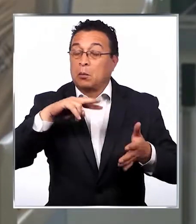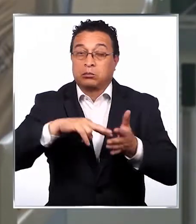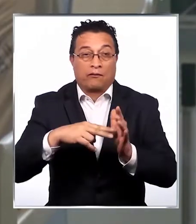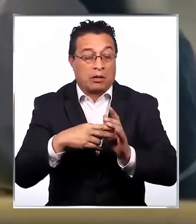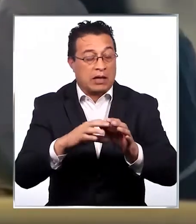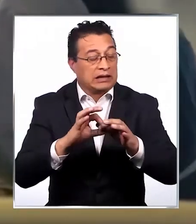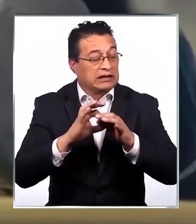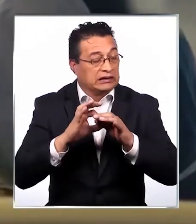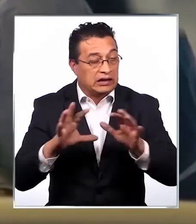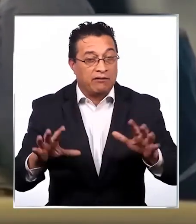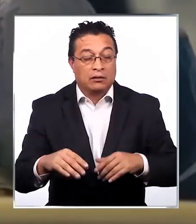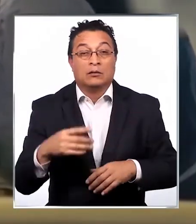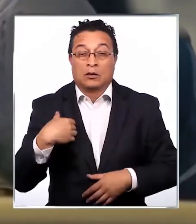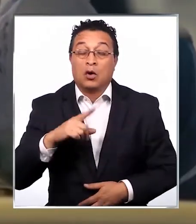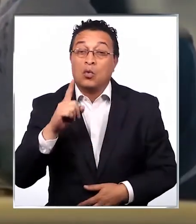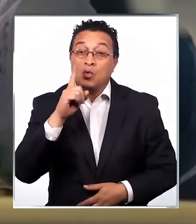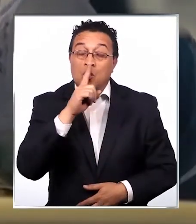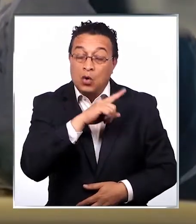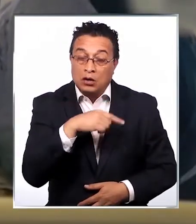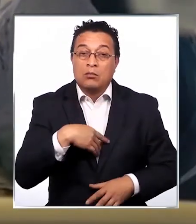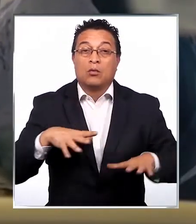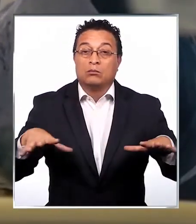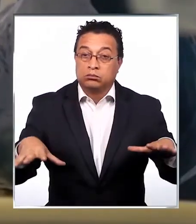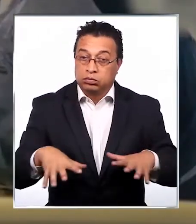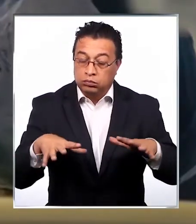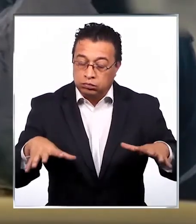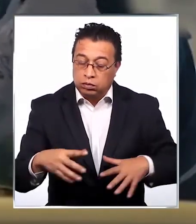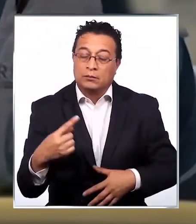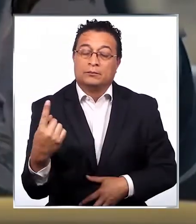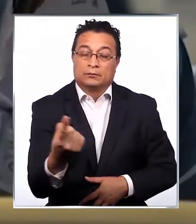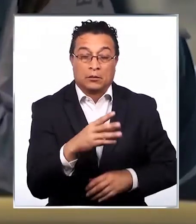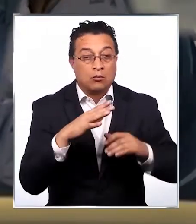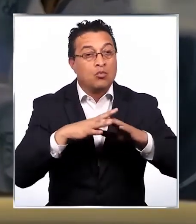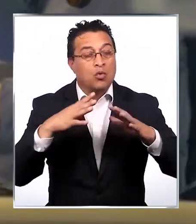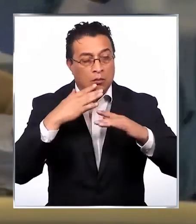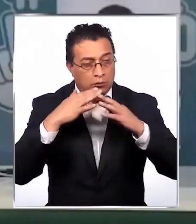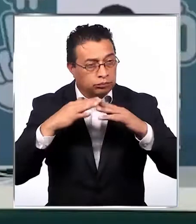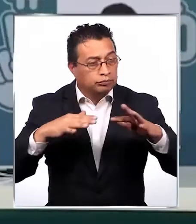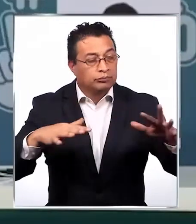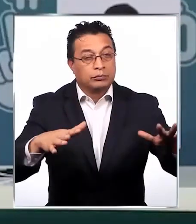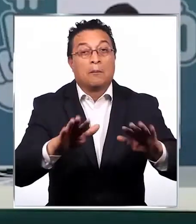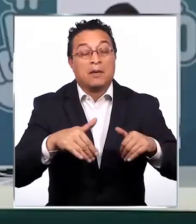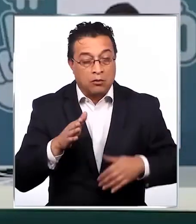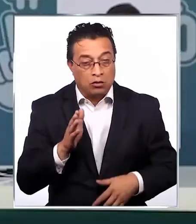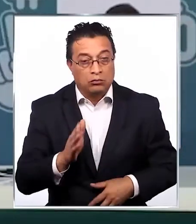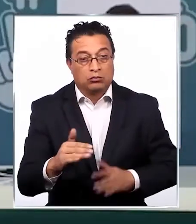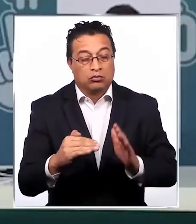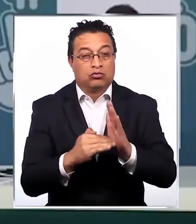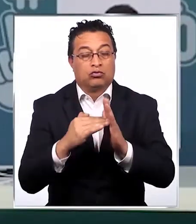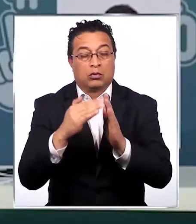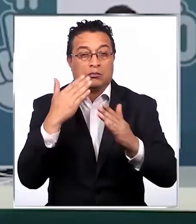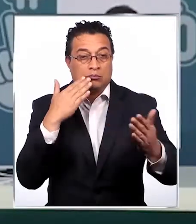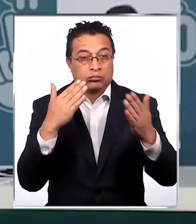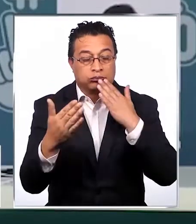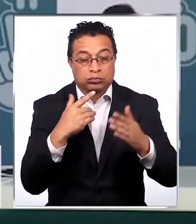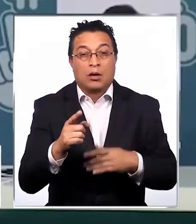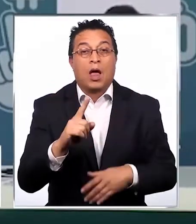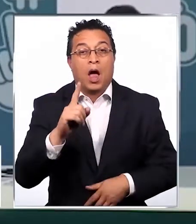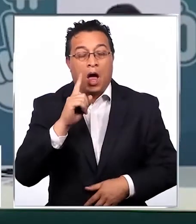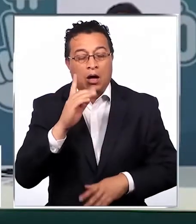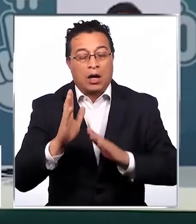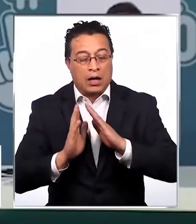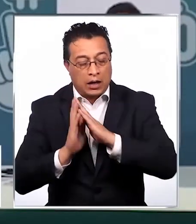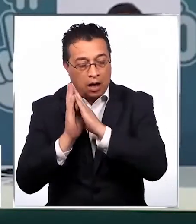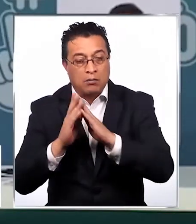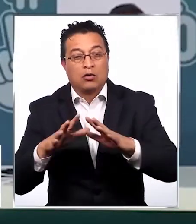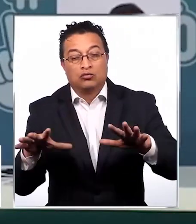crisis. Requerimos un último esfuerzo. Seguimos con una alta circulación viral, seguimos con cifras altas de contagio, tenemos una ocupación